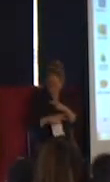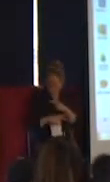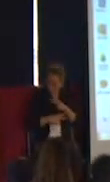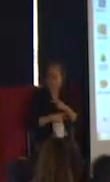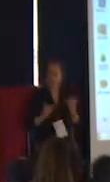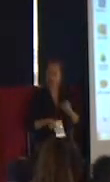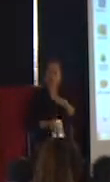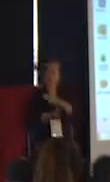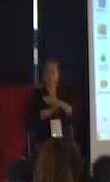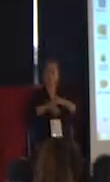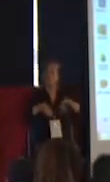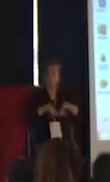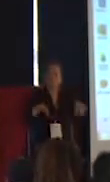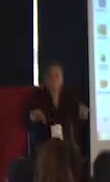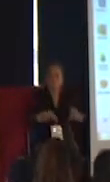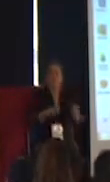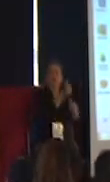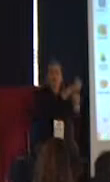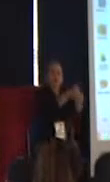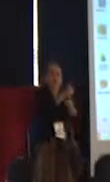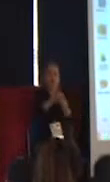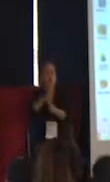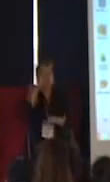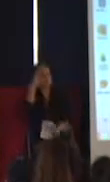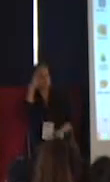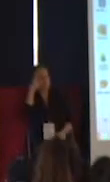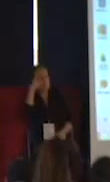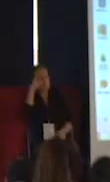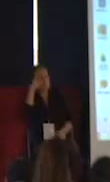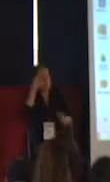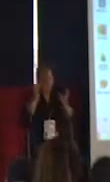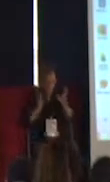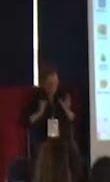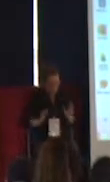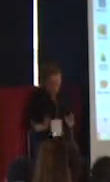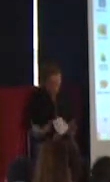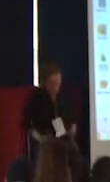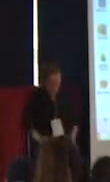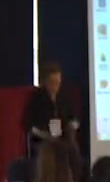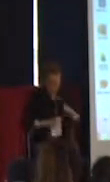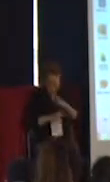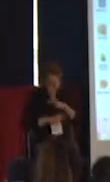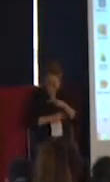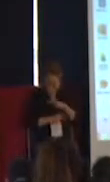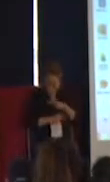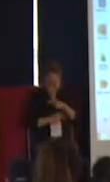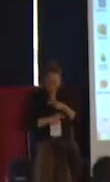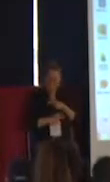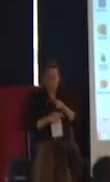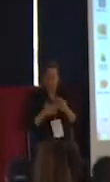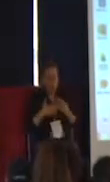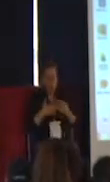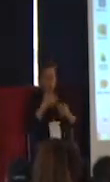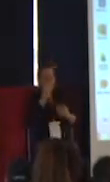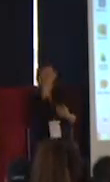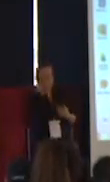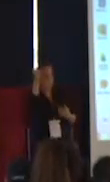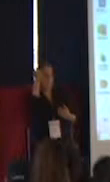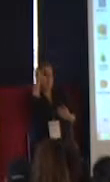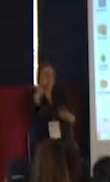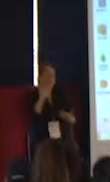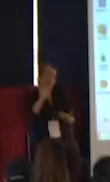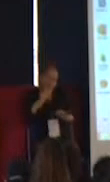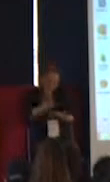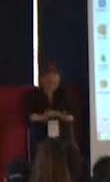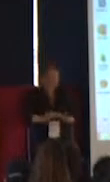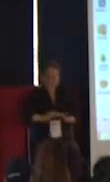para seguir la actividad vamos a pensar en esa parte del cuerpo a la cual no visitamos, esa parte a la cual se nos olvida agradecerle,